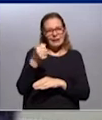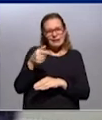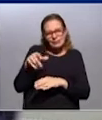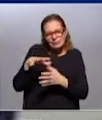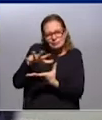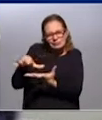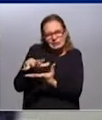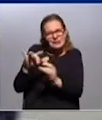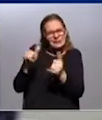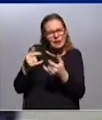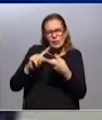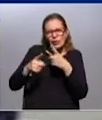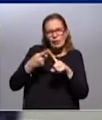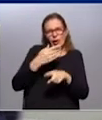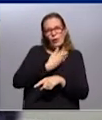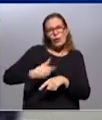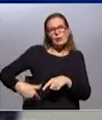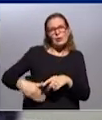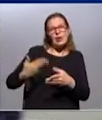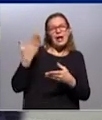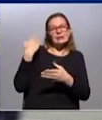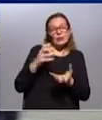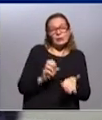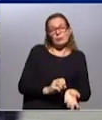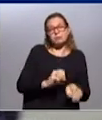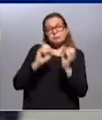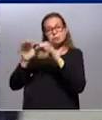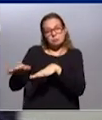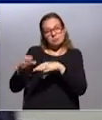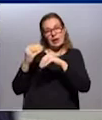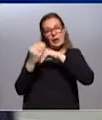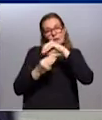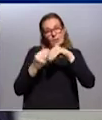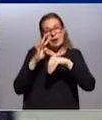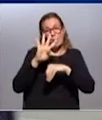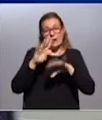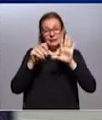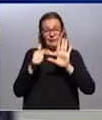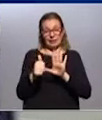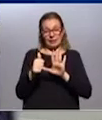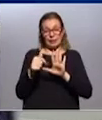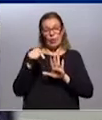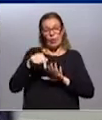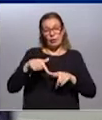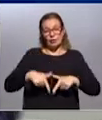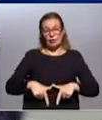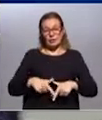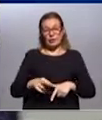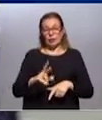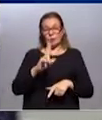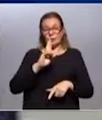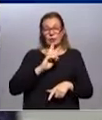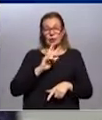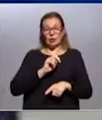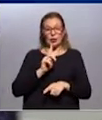ha sido acordado en el gobierno anterior que va a ser realojados son 46 familias y hoy el ministerio le respondió